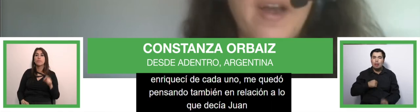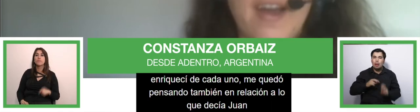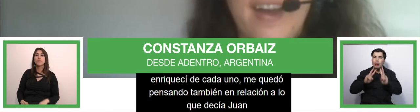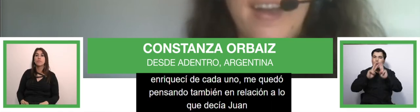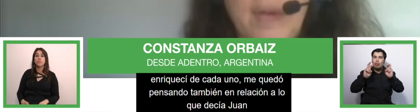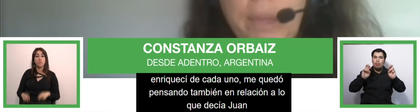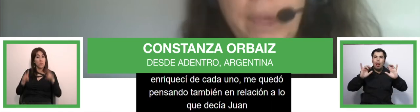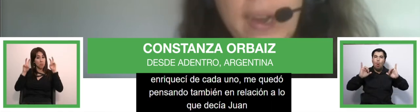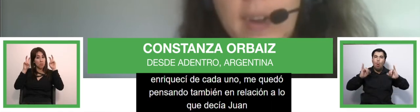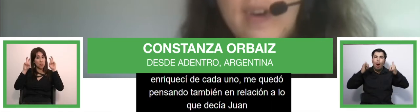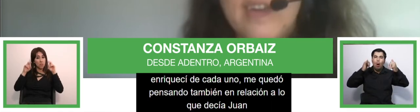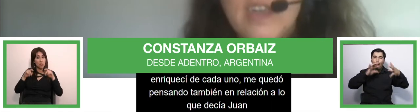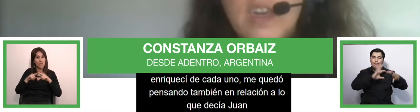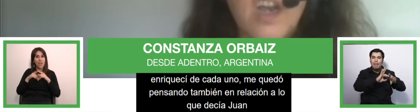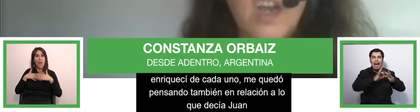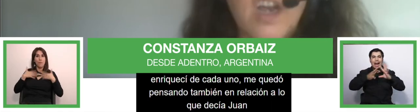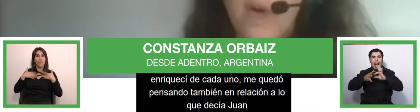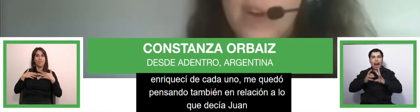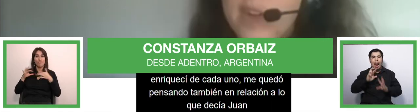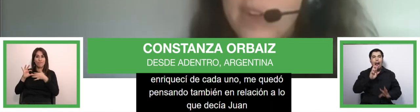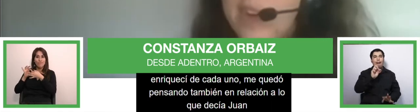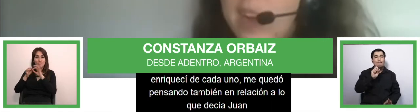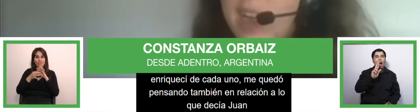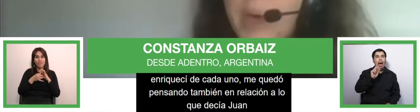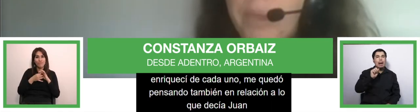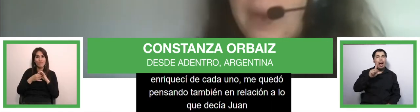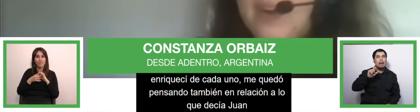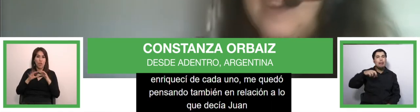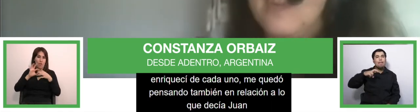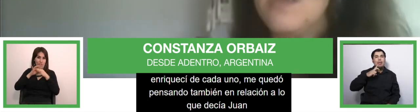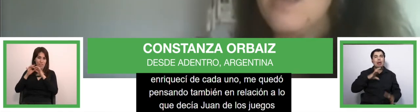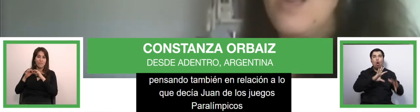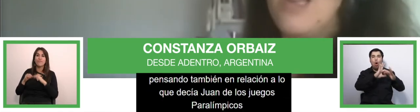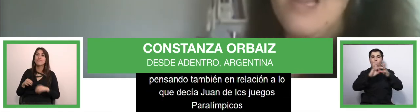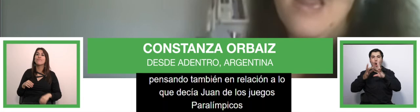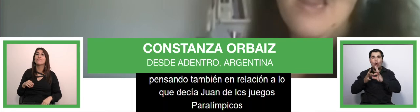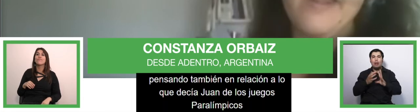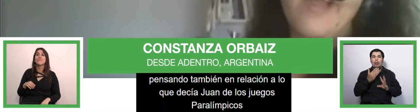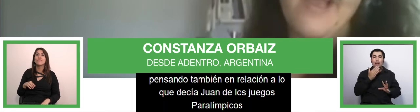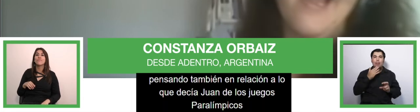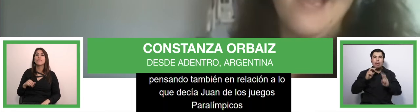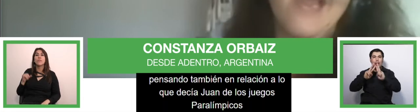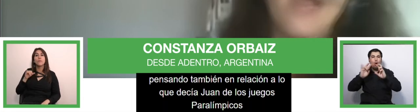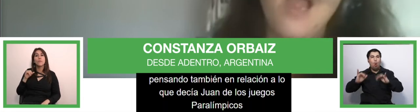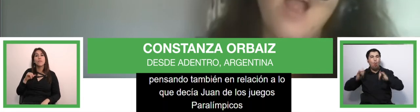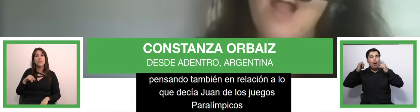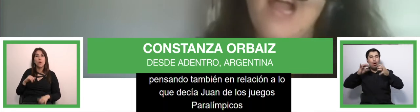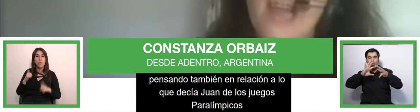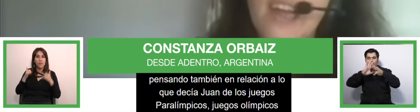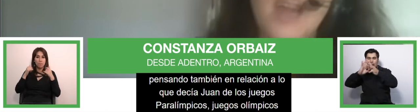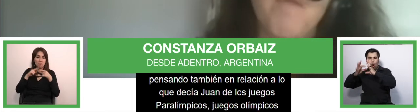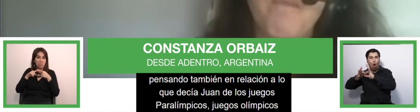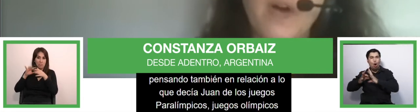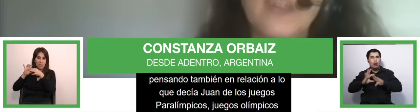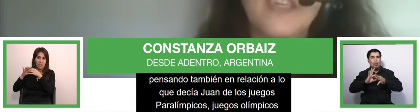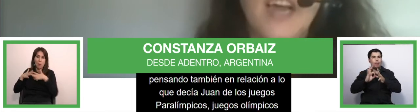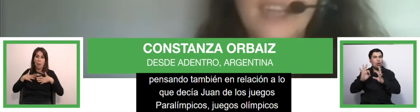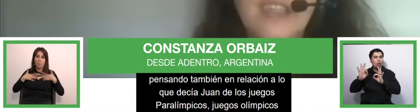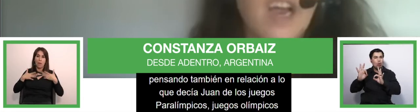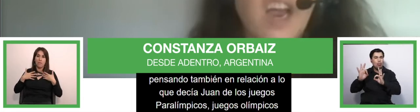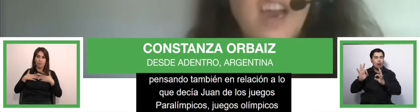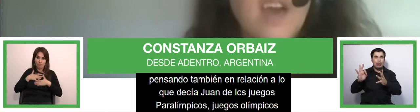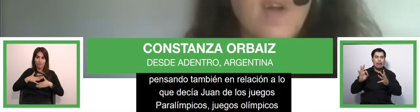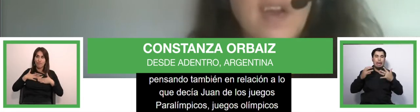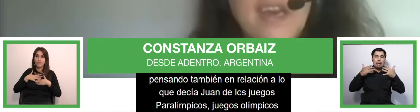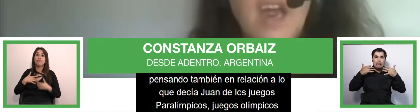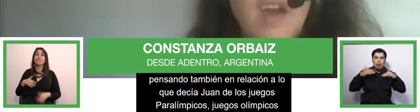Juegos Paralímpicos y los Juegos Olímpicos, de qué